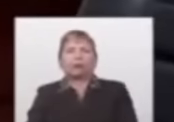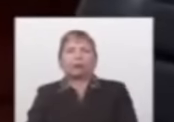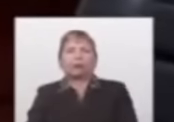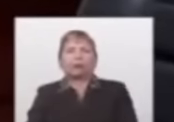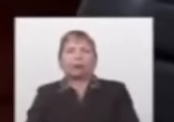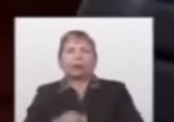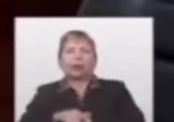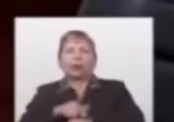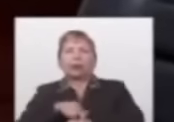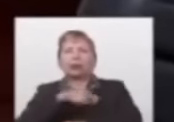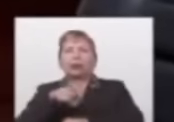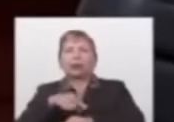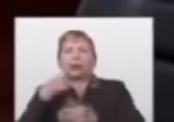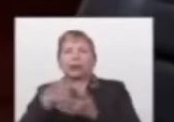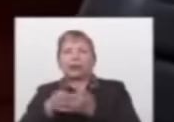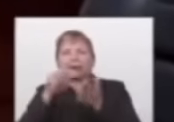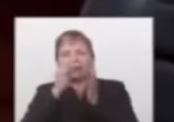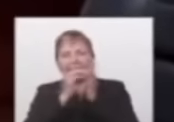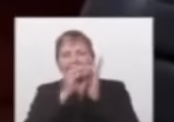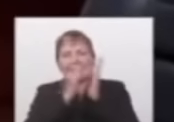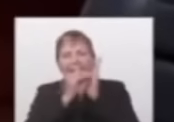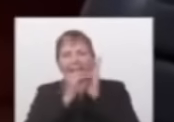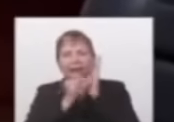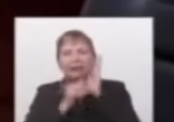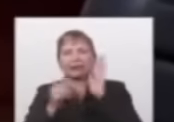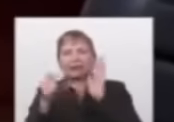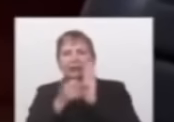Y las horas que trabajo están registradas ahí.